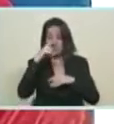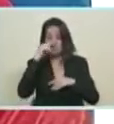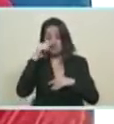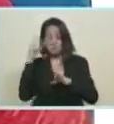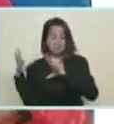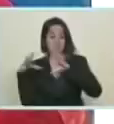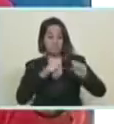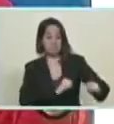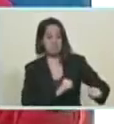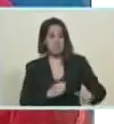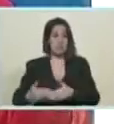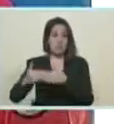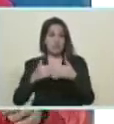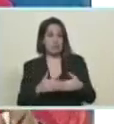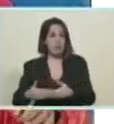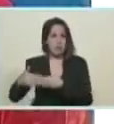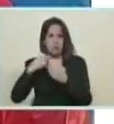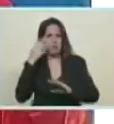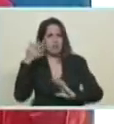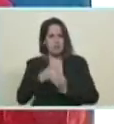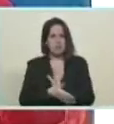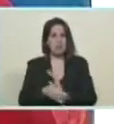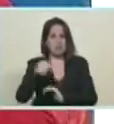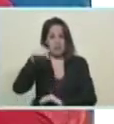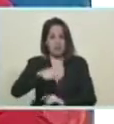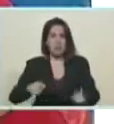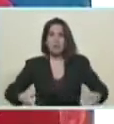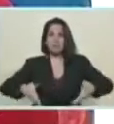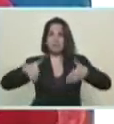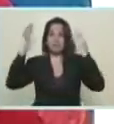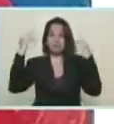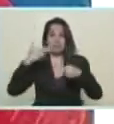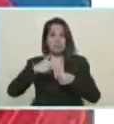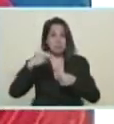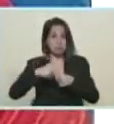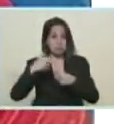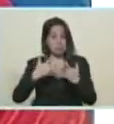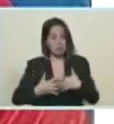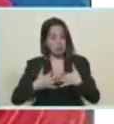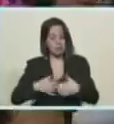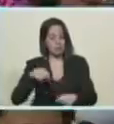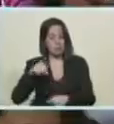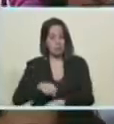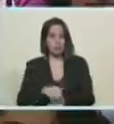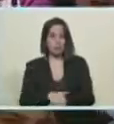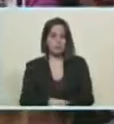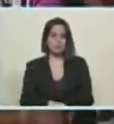proimperialista, que gobernaba los destinos de este edificio y de esta industria.